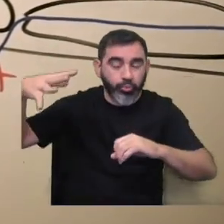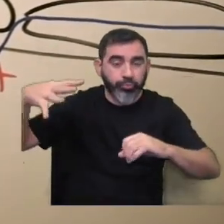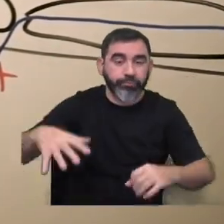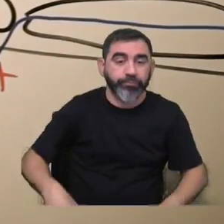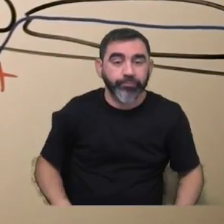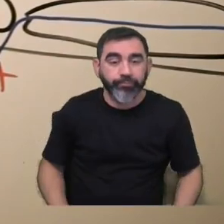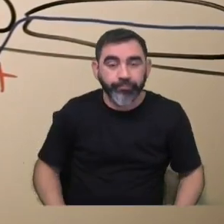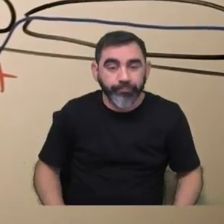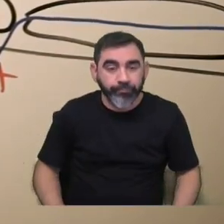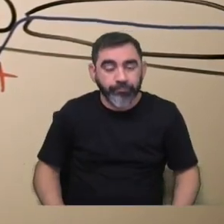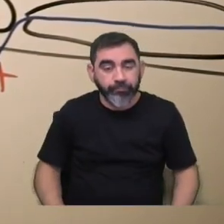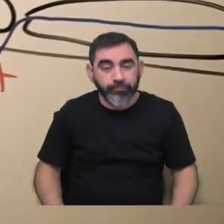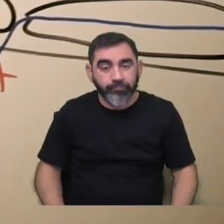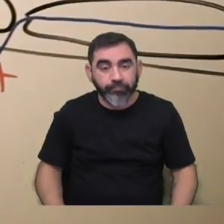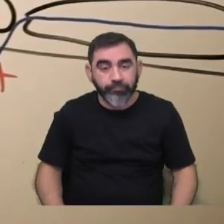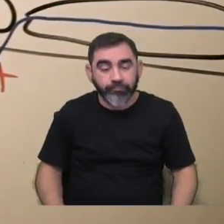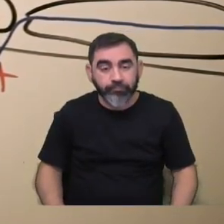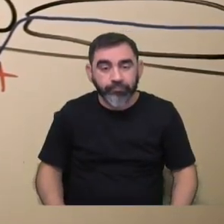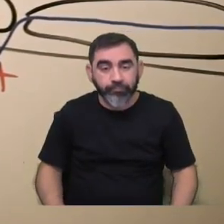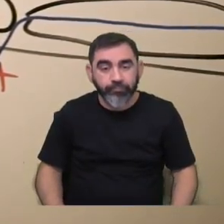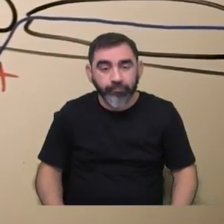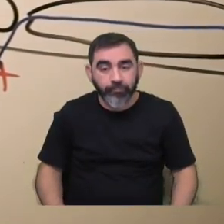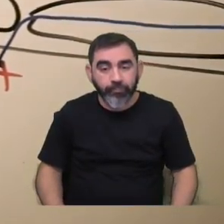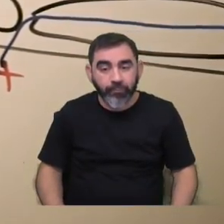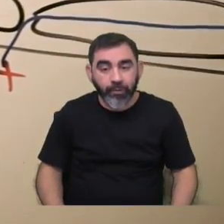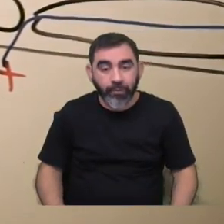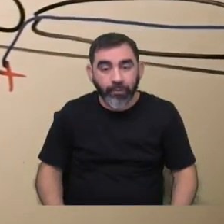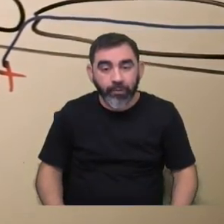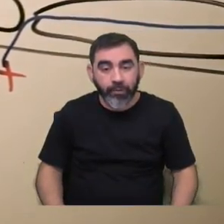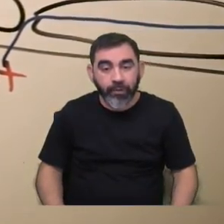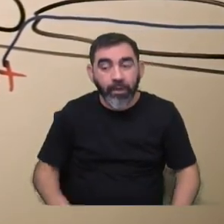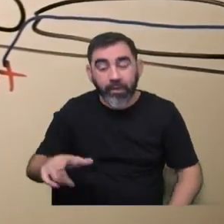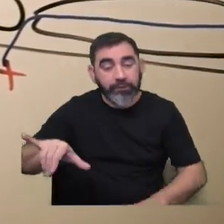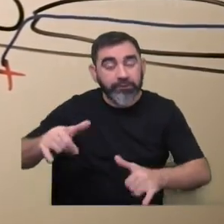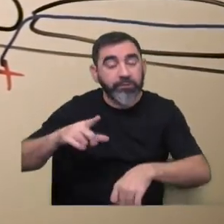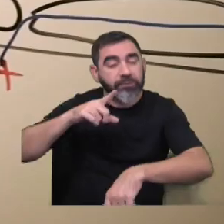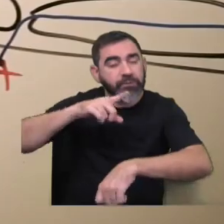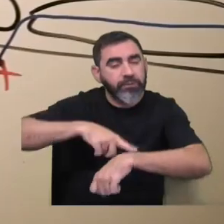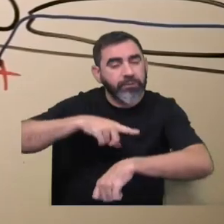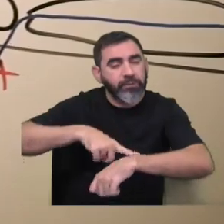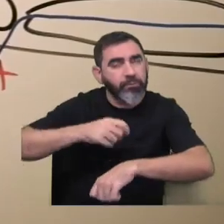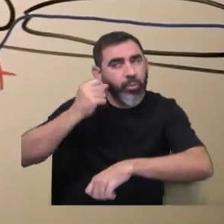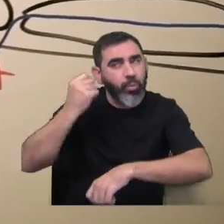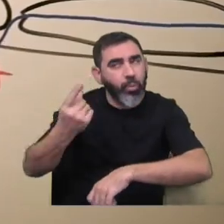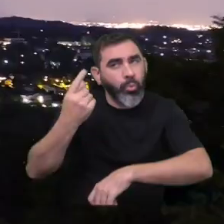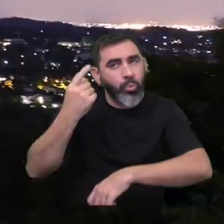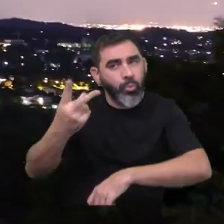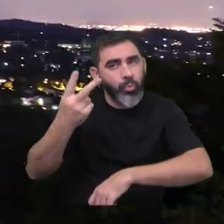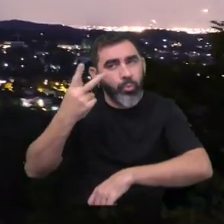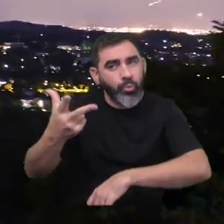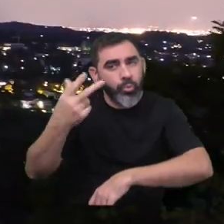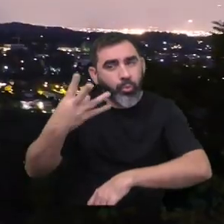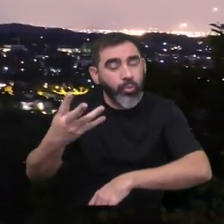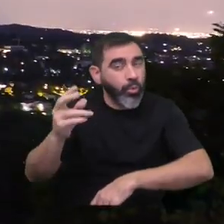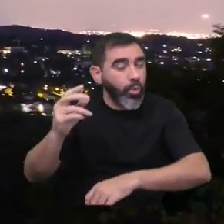luz de un rayo de nube tierra, es contar el tiempo que hay entre ese